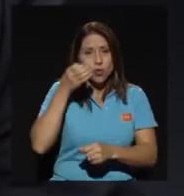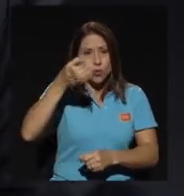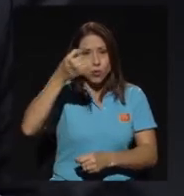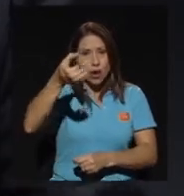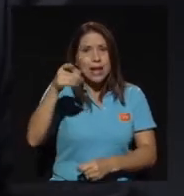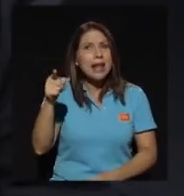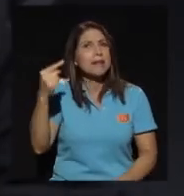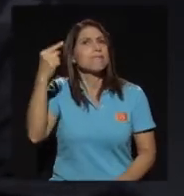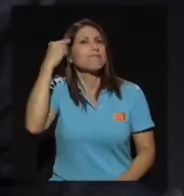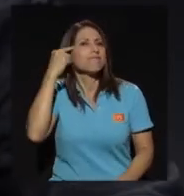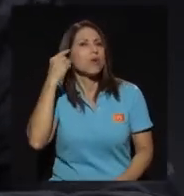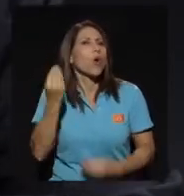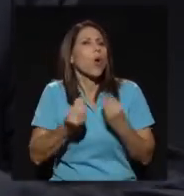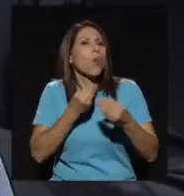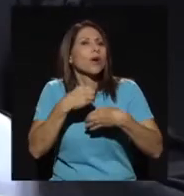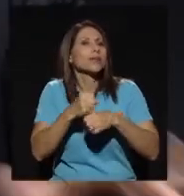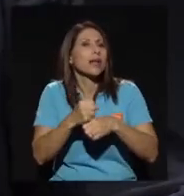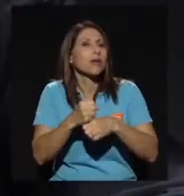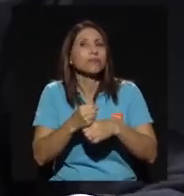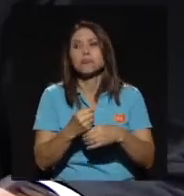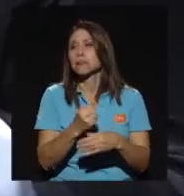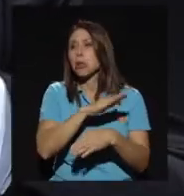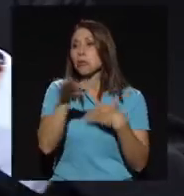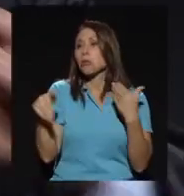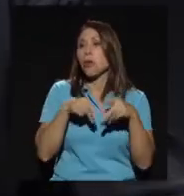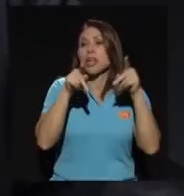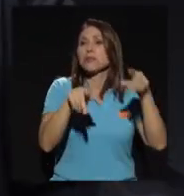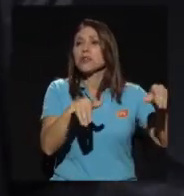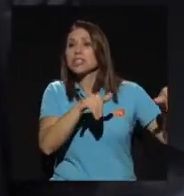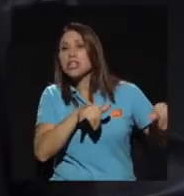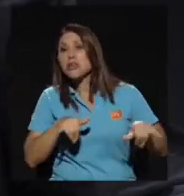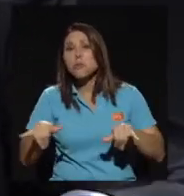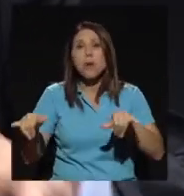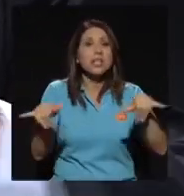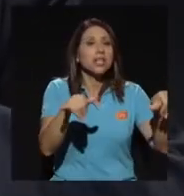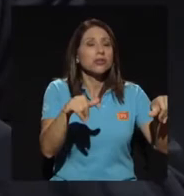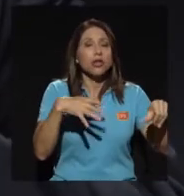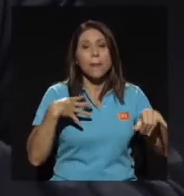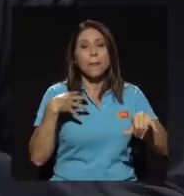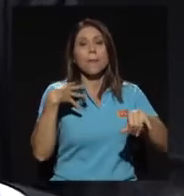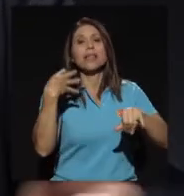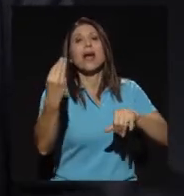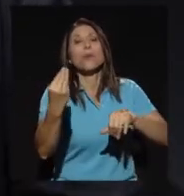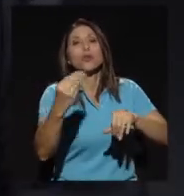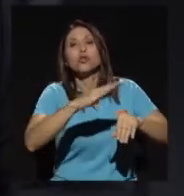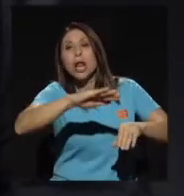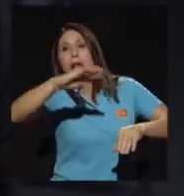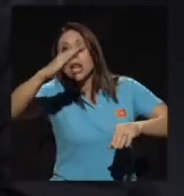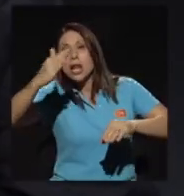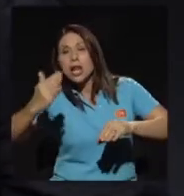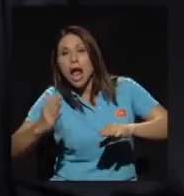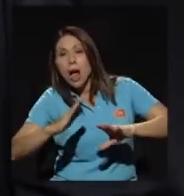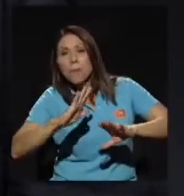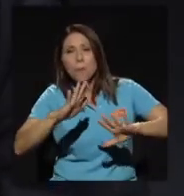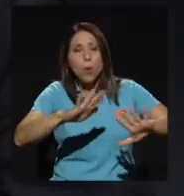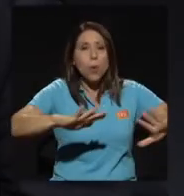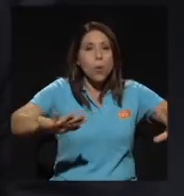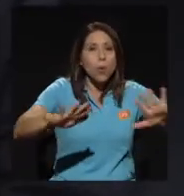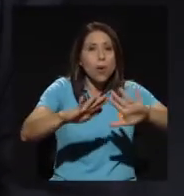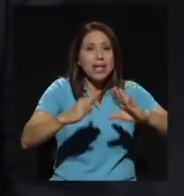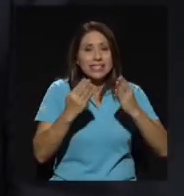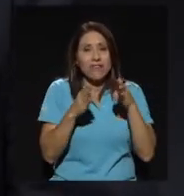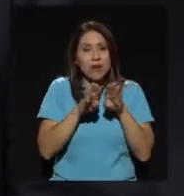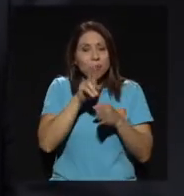seamos todos igual y ticos vayámonos al campo cerremos las universidades hagamos todos igualitos y al final eso